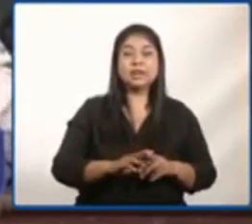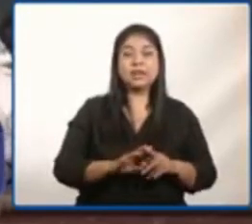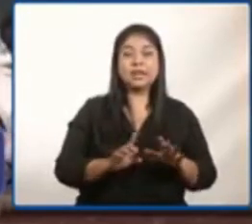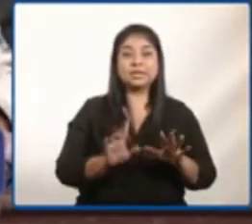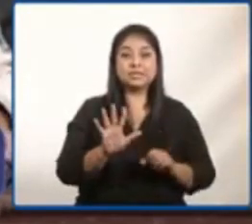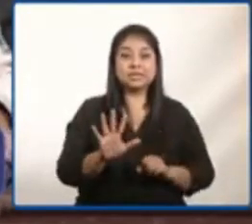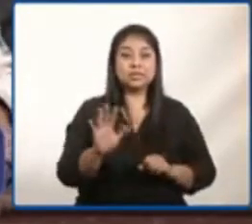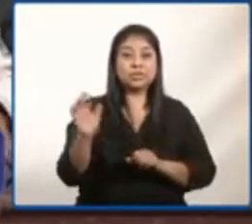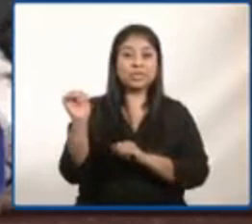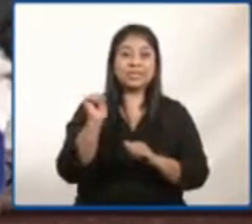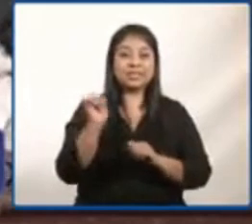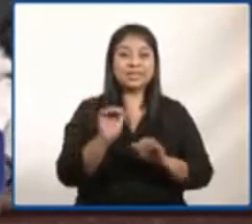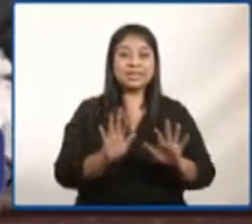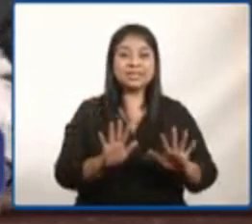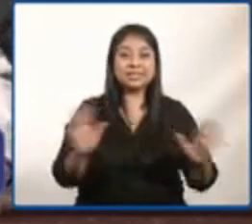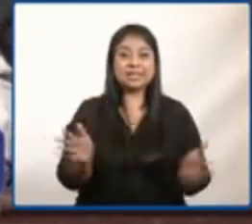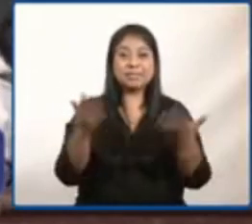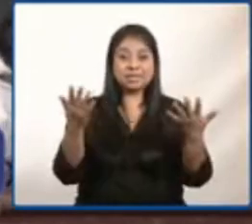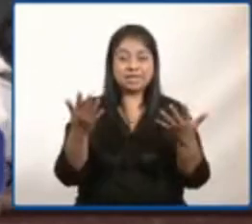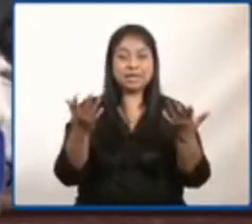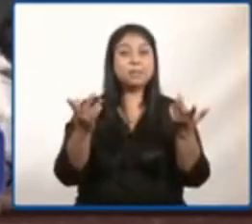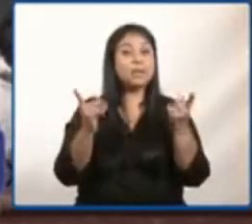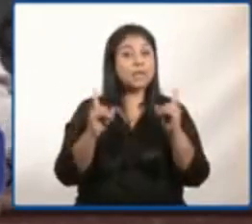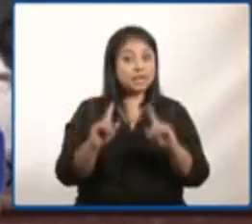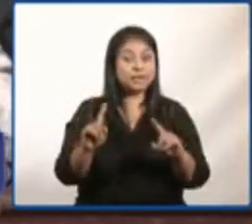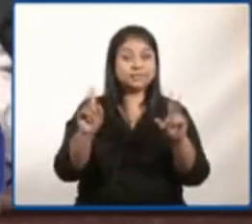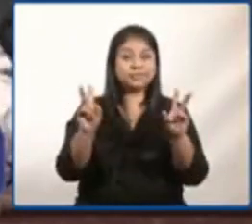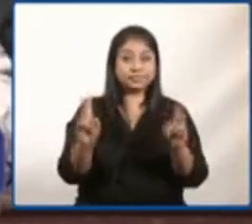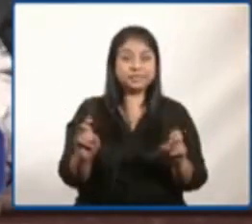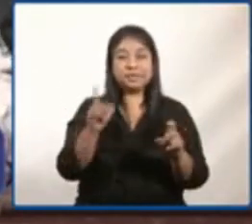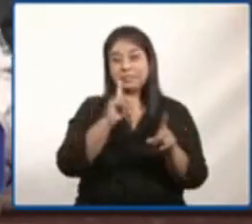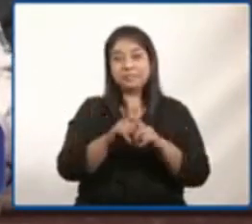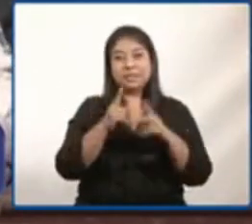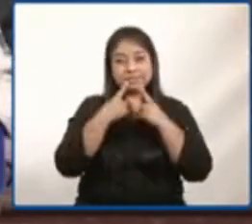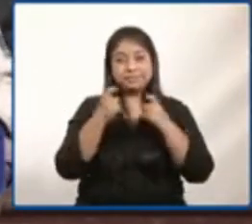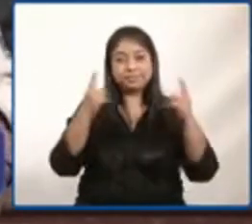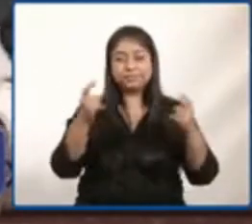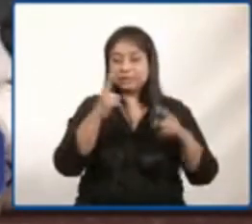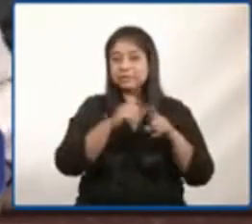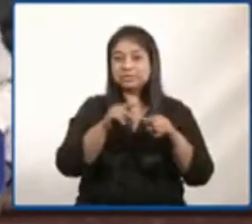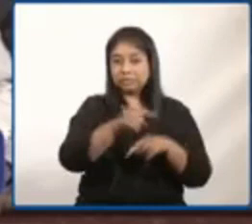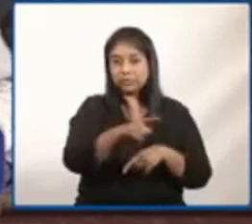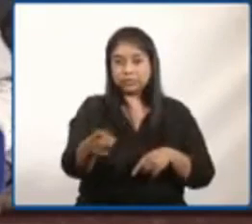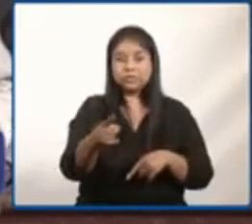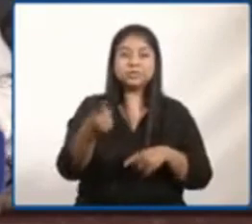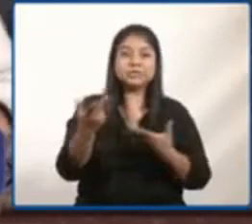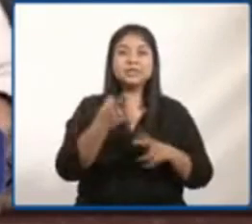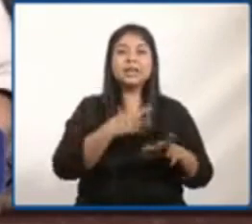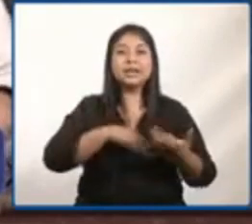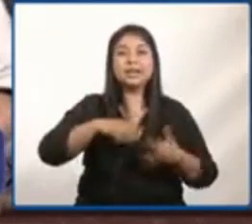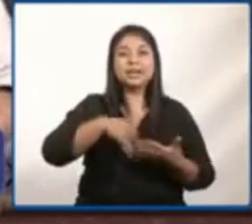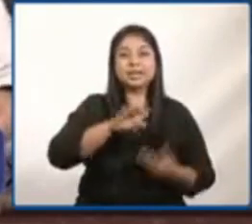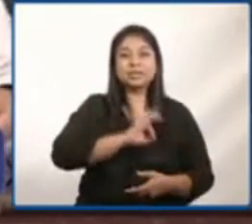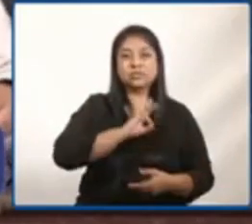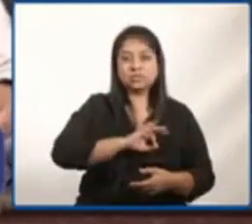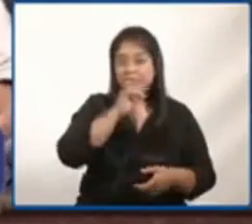de abril a las 10 de la mañana. Aunque todo el tema de la campaña como tal, que ustedes a través de redes sociales y también a través